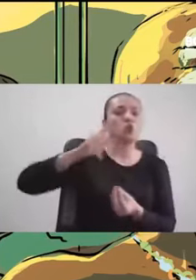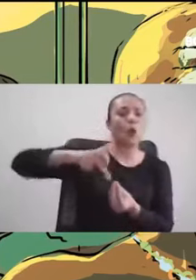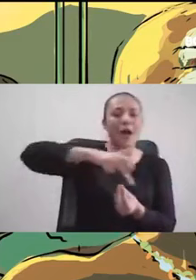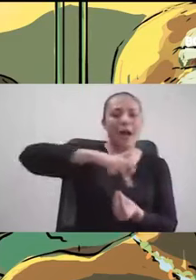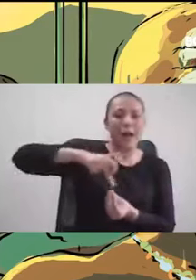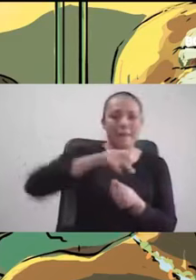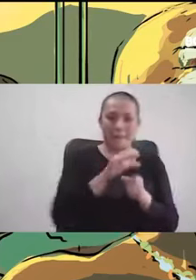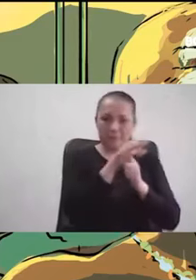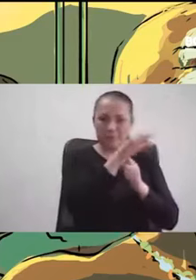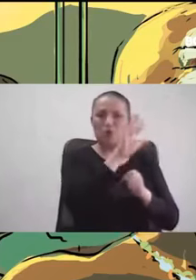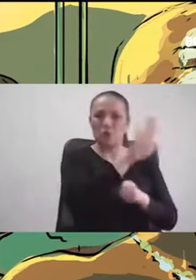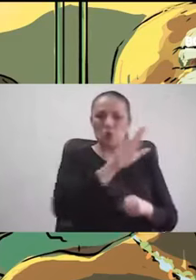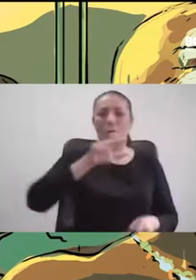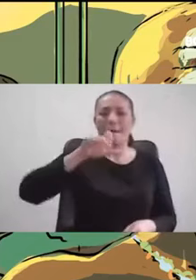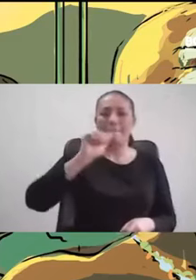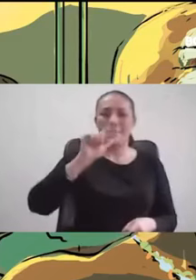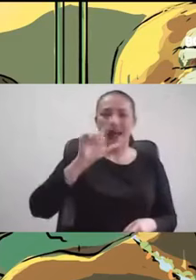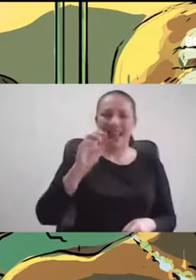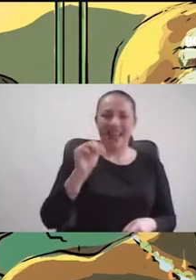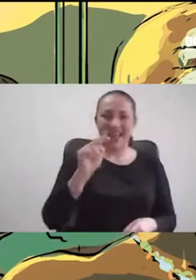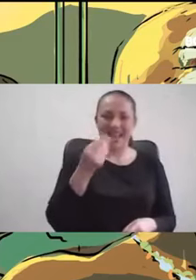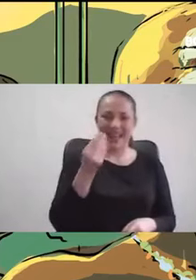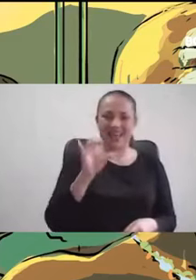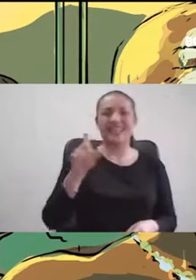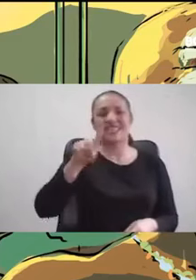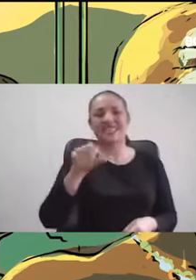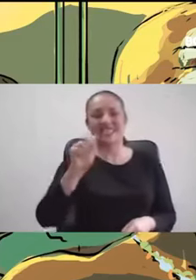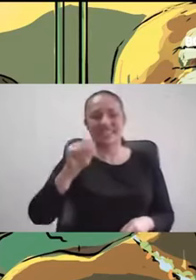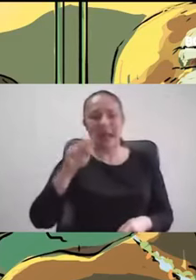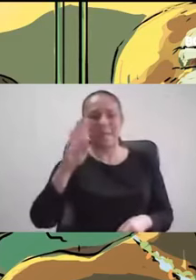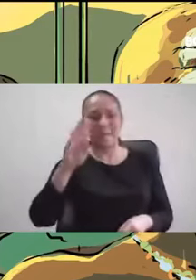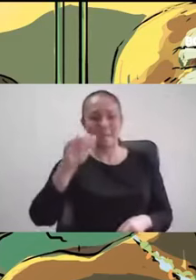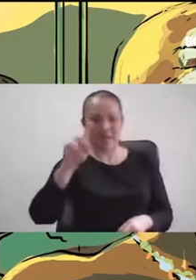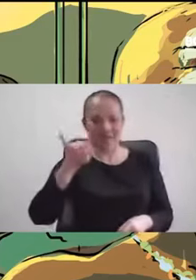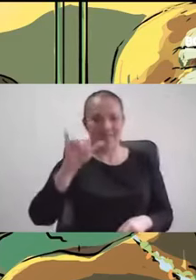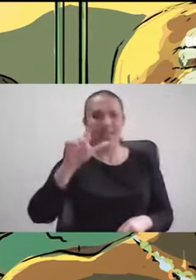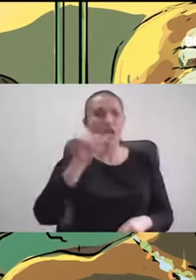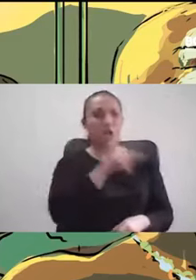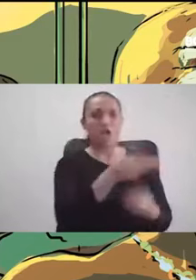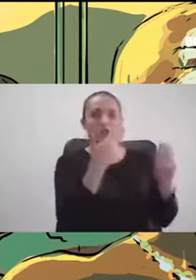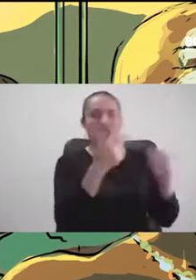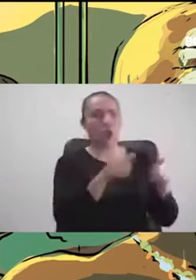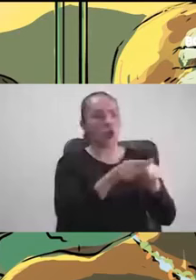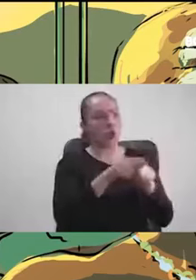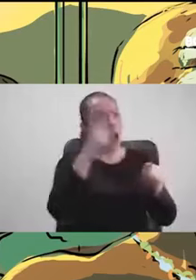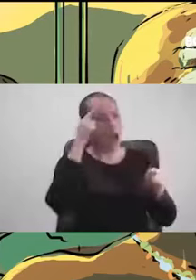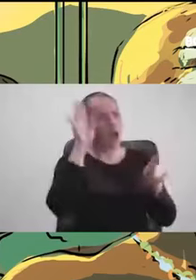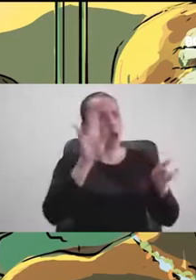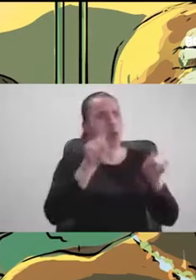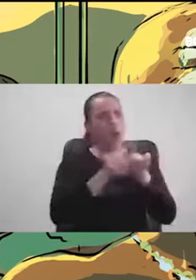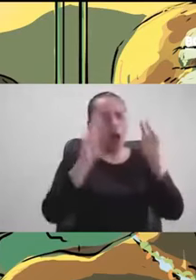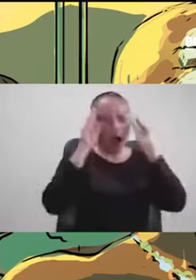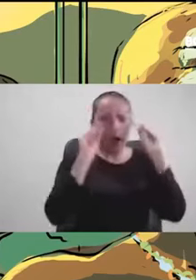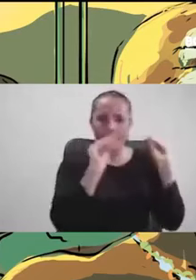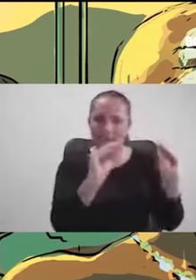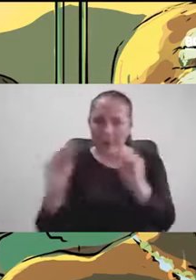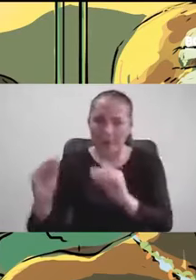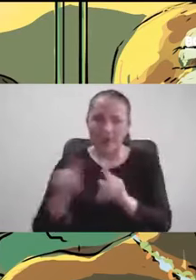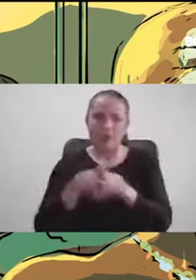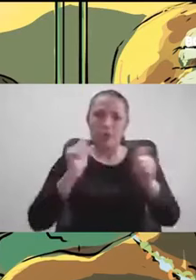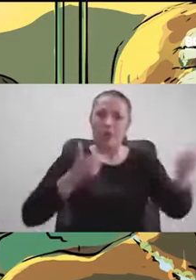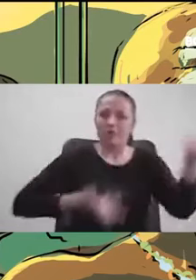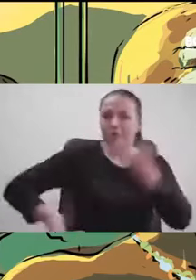espacio, que constituye una herramienta sin duda pedagógica en torno a un ejercicio de conversar, de intercambiar,